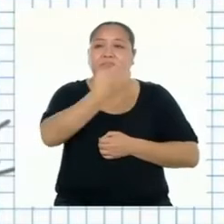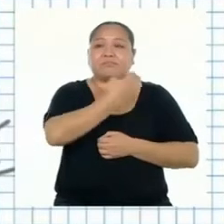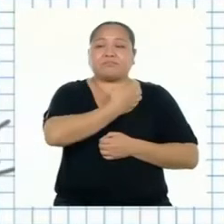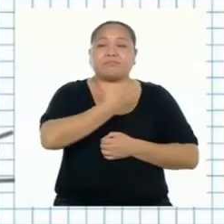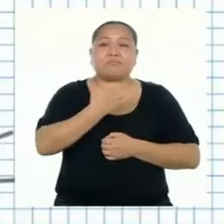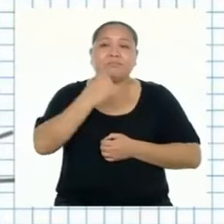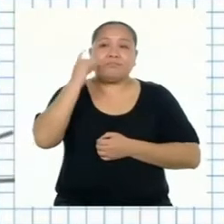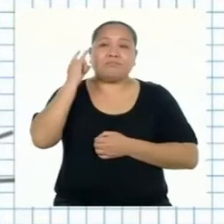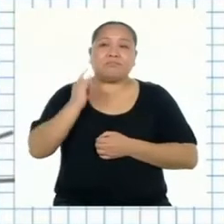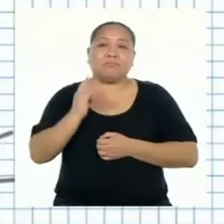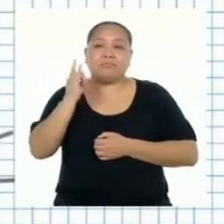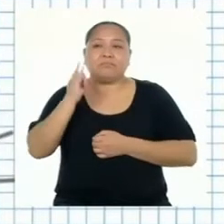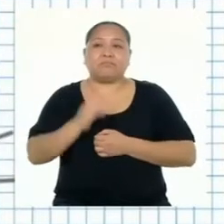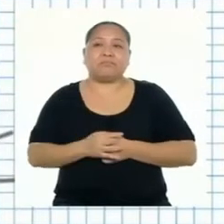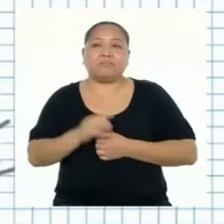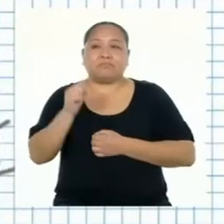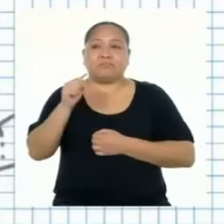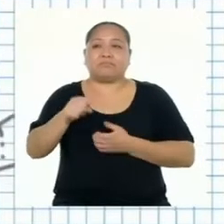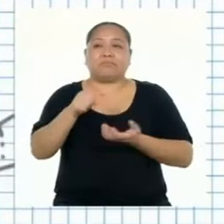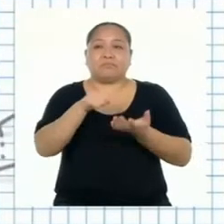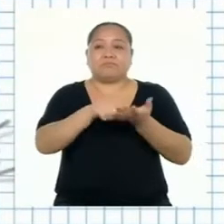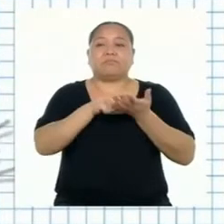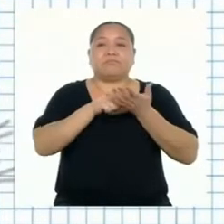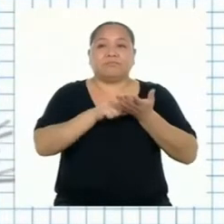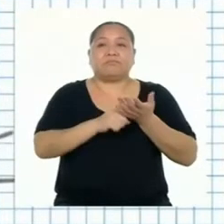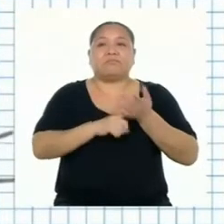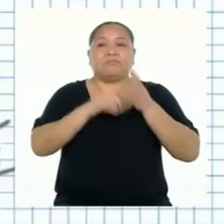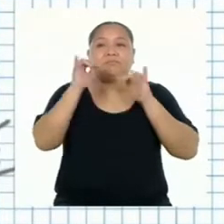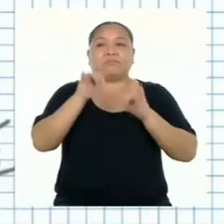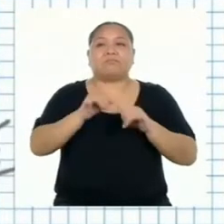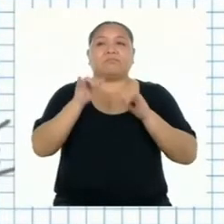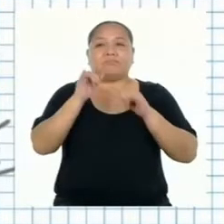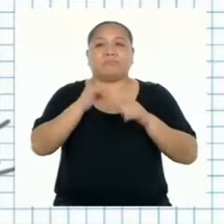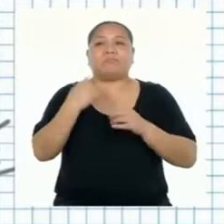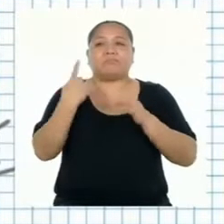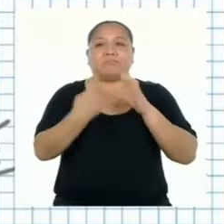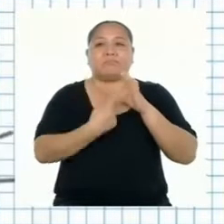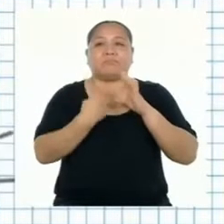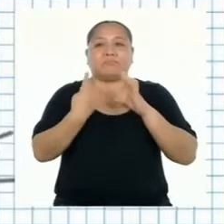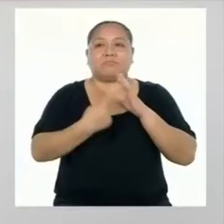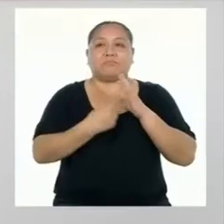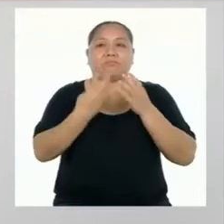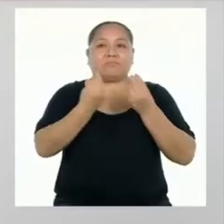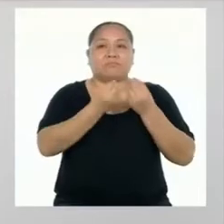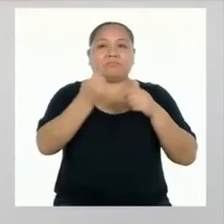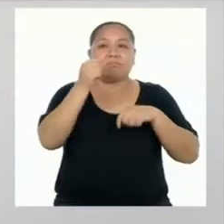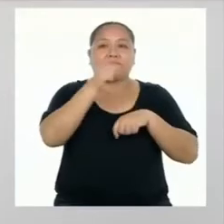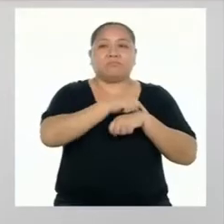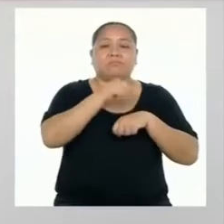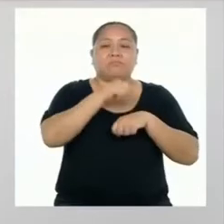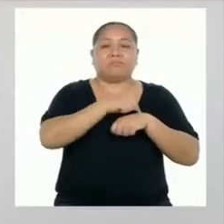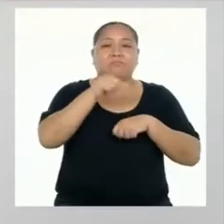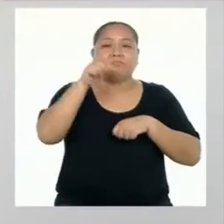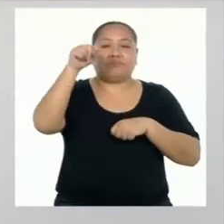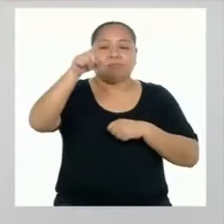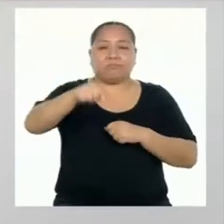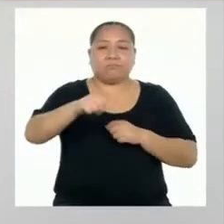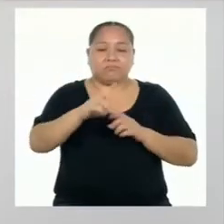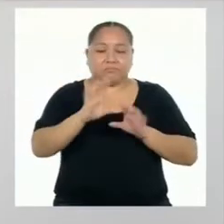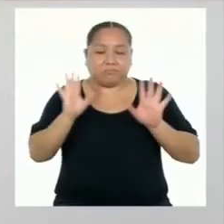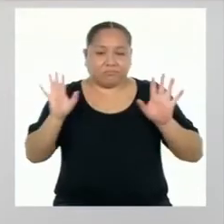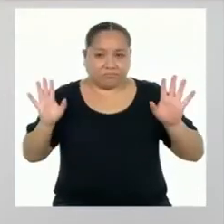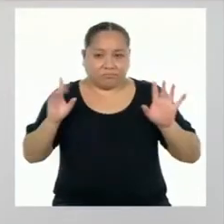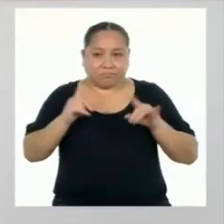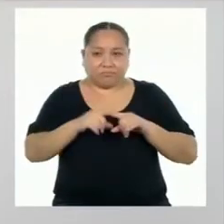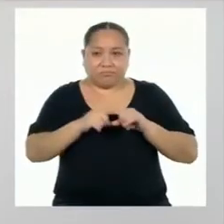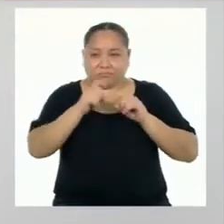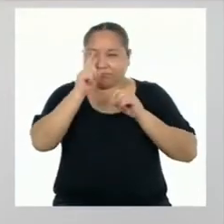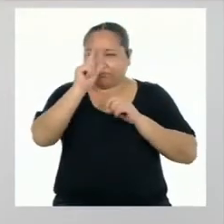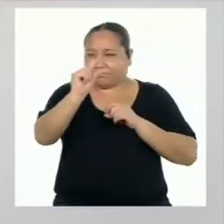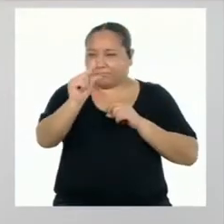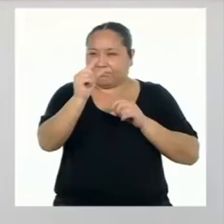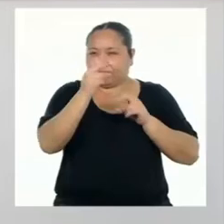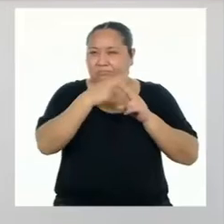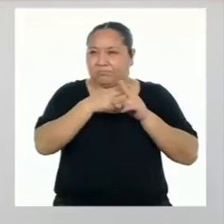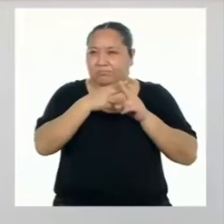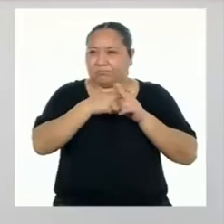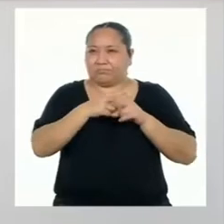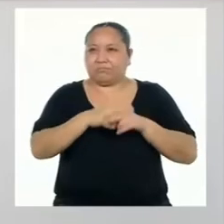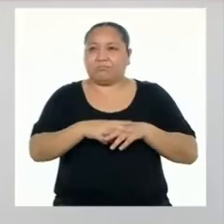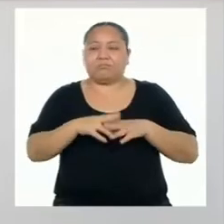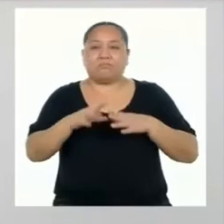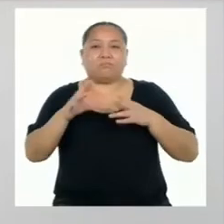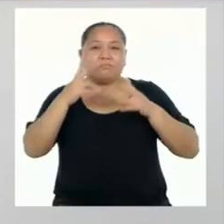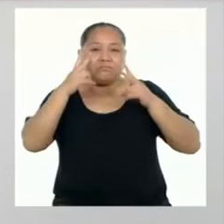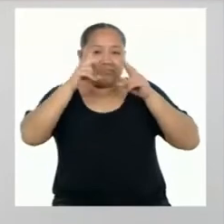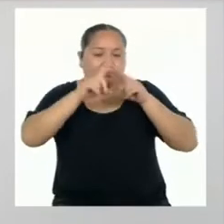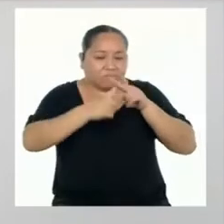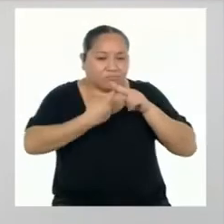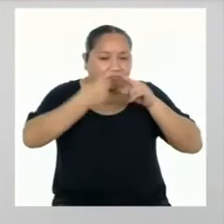de emergencia y eso nos obligó a estar aislados por un buen tiempo. Y aquí nos vamos a detener un momento para empezar